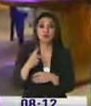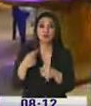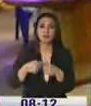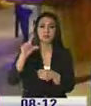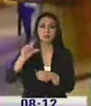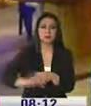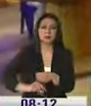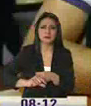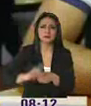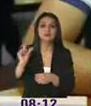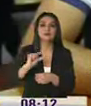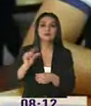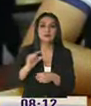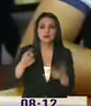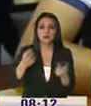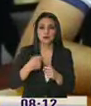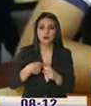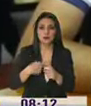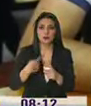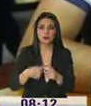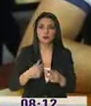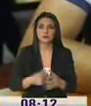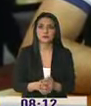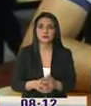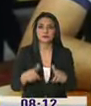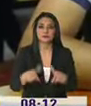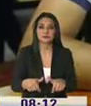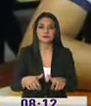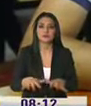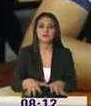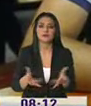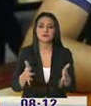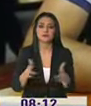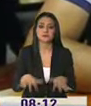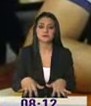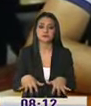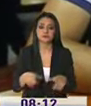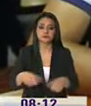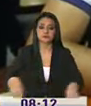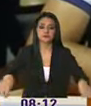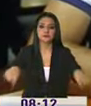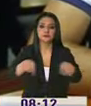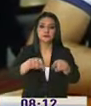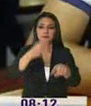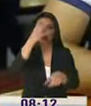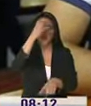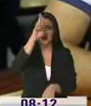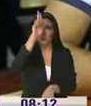son menores que en el norte. En fin, estamos aquí en la tribuna, en el redondel de la Atahualpa.